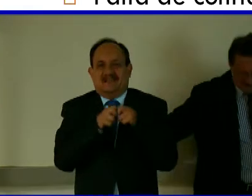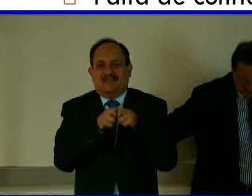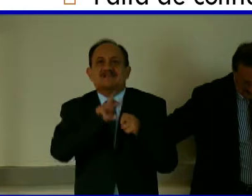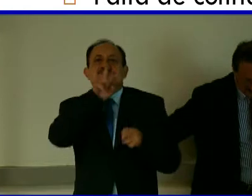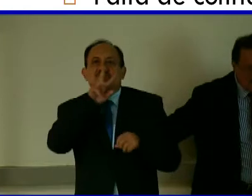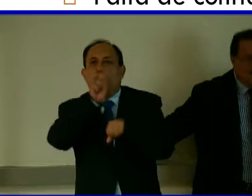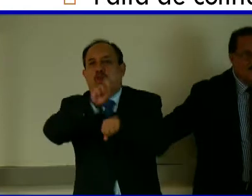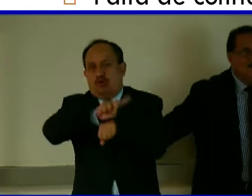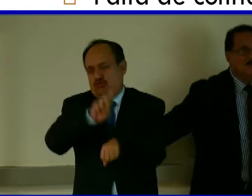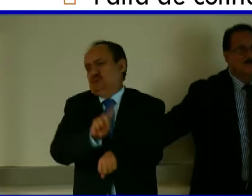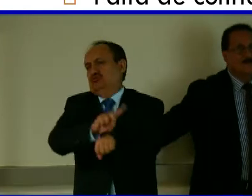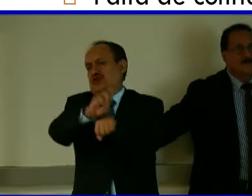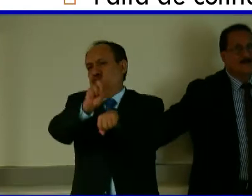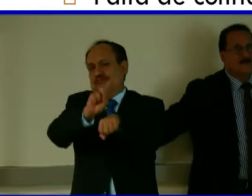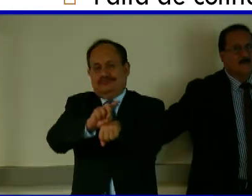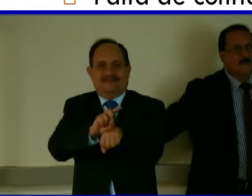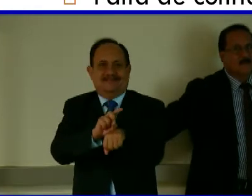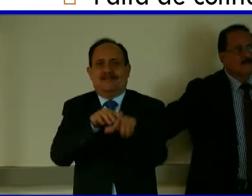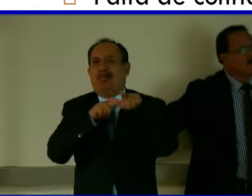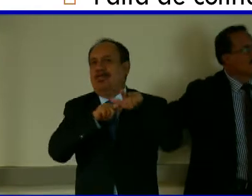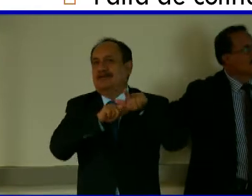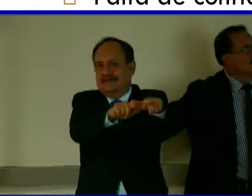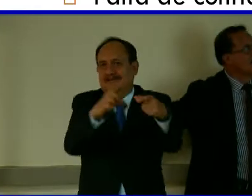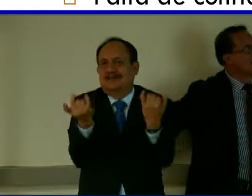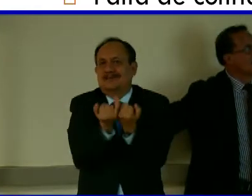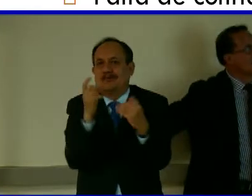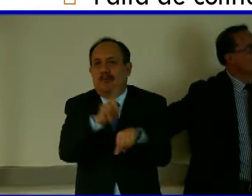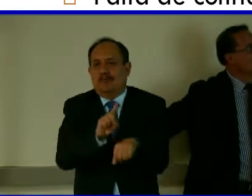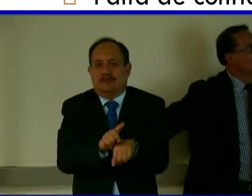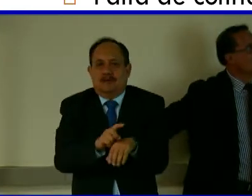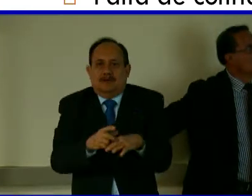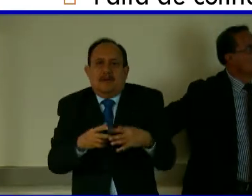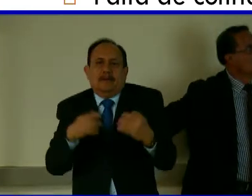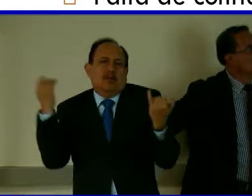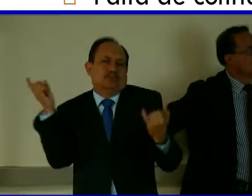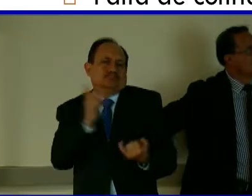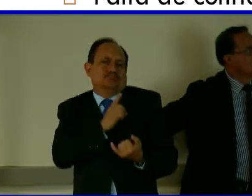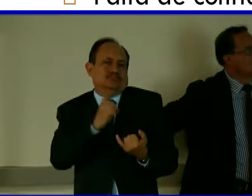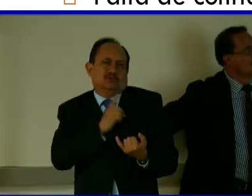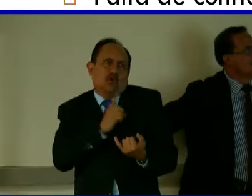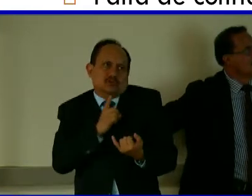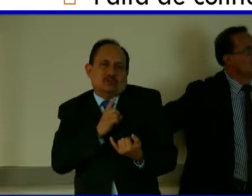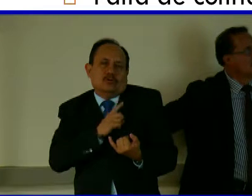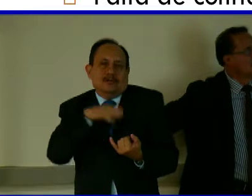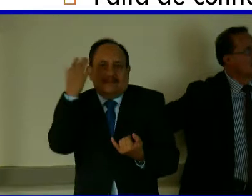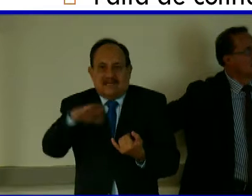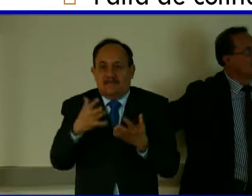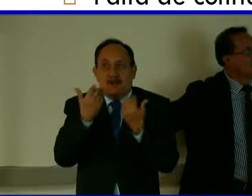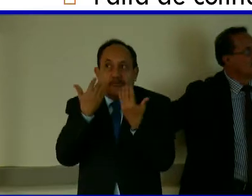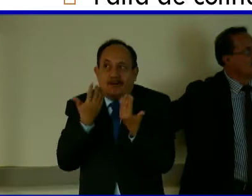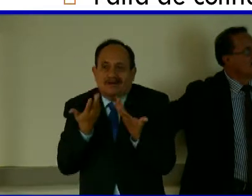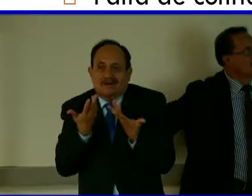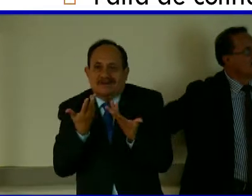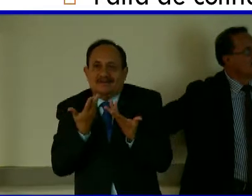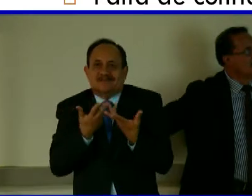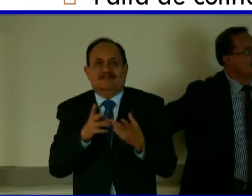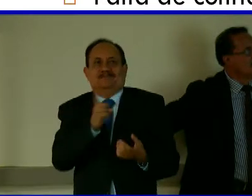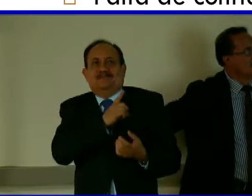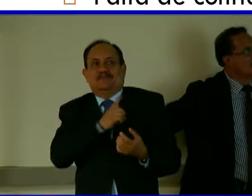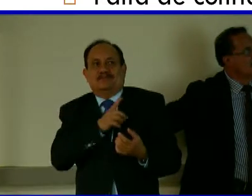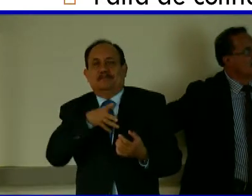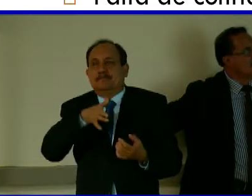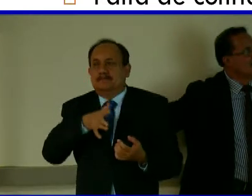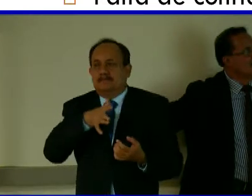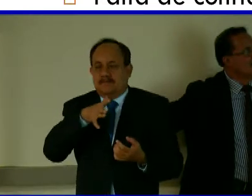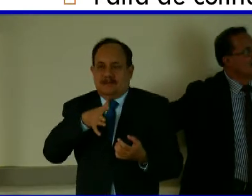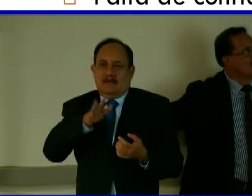diarias, excesivas y persistentes sin base lógica. Y ellos saben que no tienen base lógica, pero no pueden